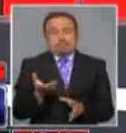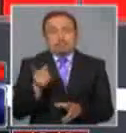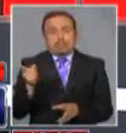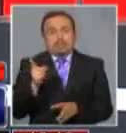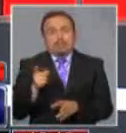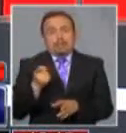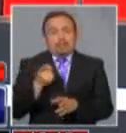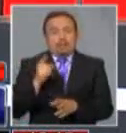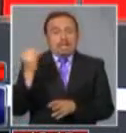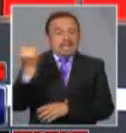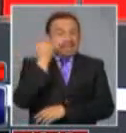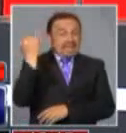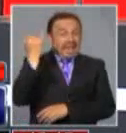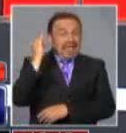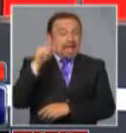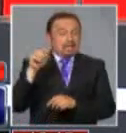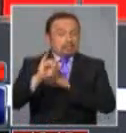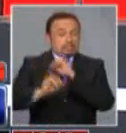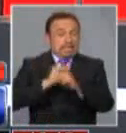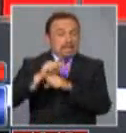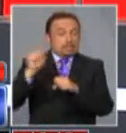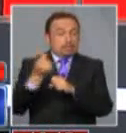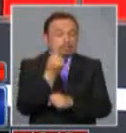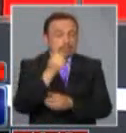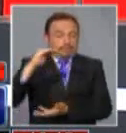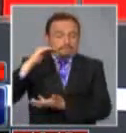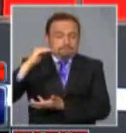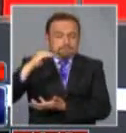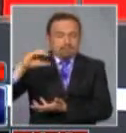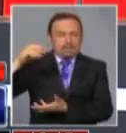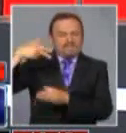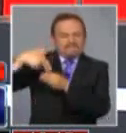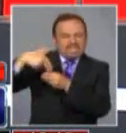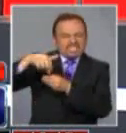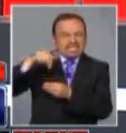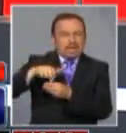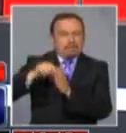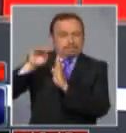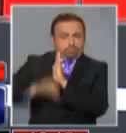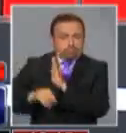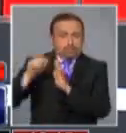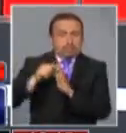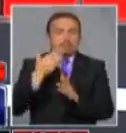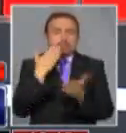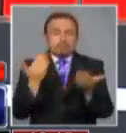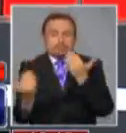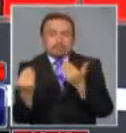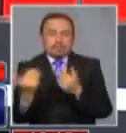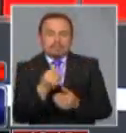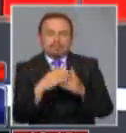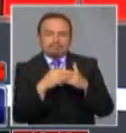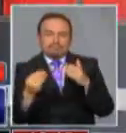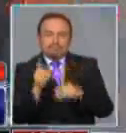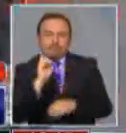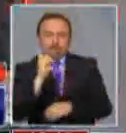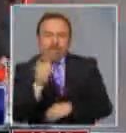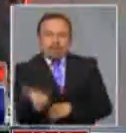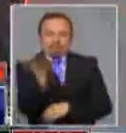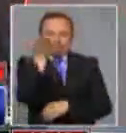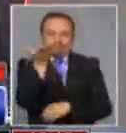está la baja Internacional del precio del barril pero también estamos está con contr contrarrestado por el alza en el precio del